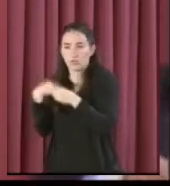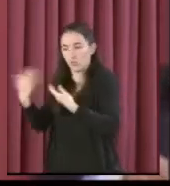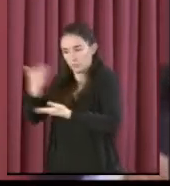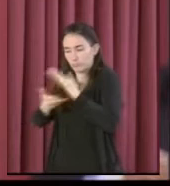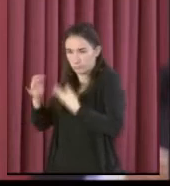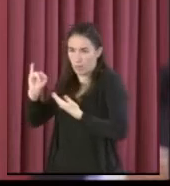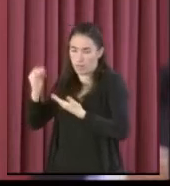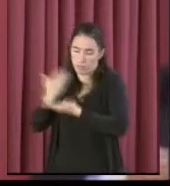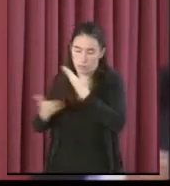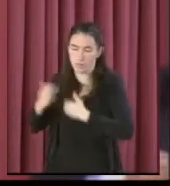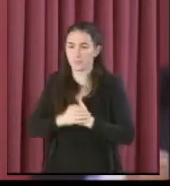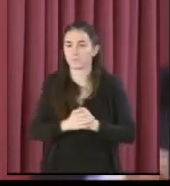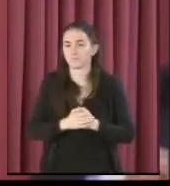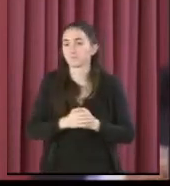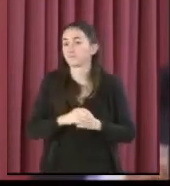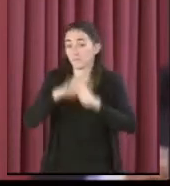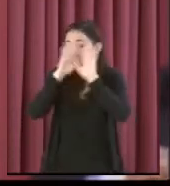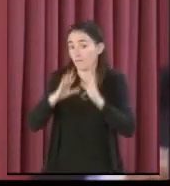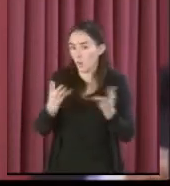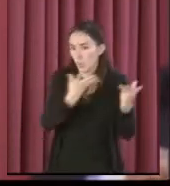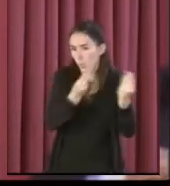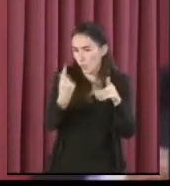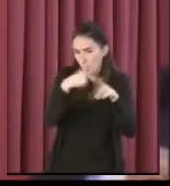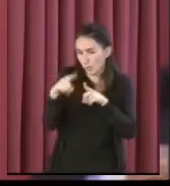herramientas constituyen recursos articulados